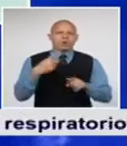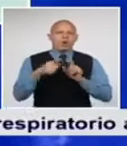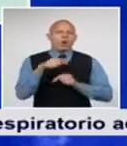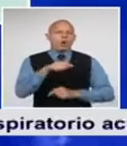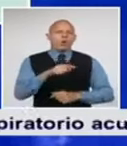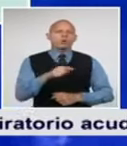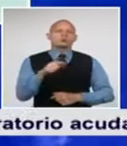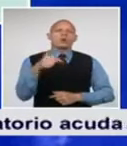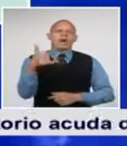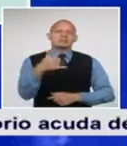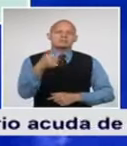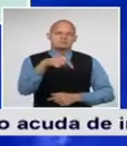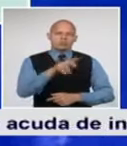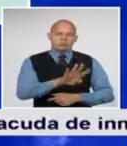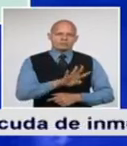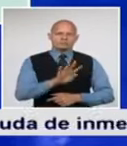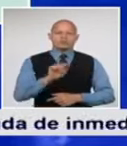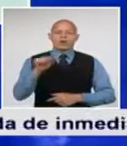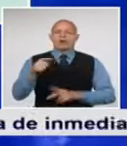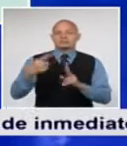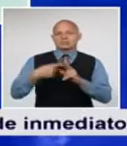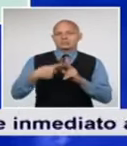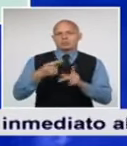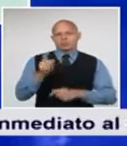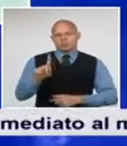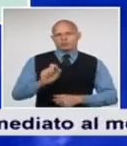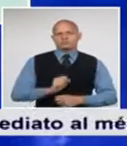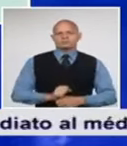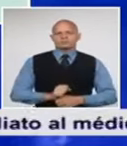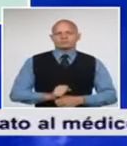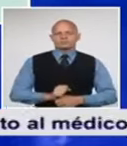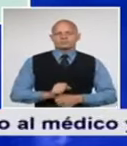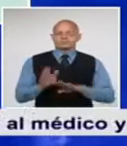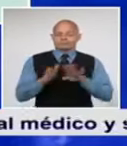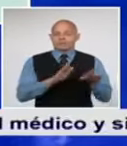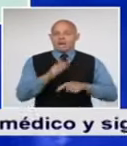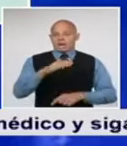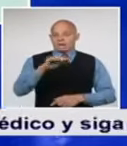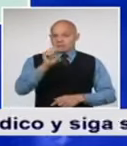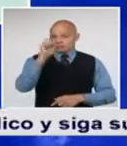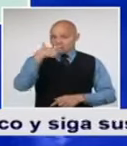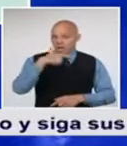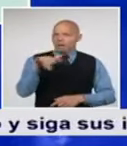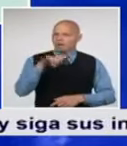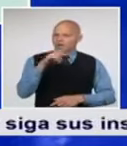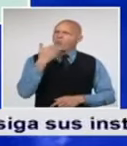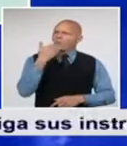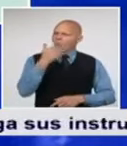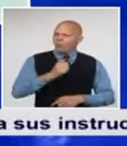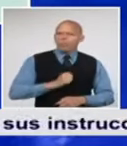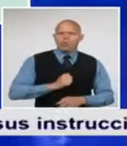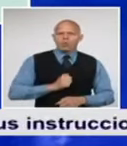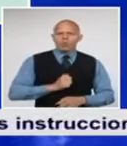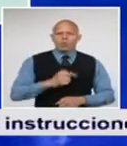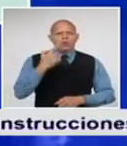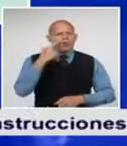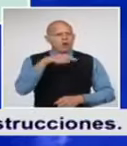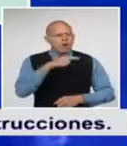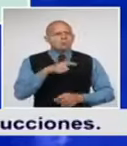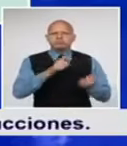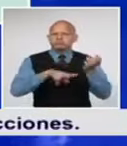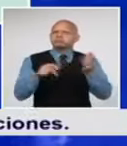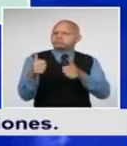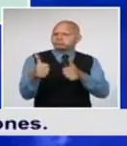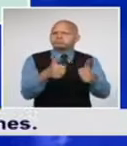y Yaguajay 1. En el caso de Ciego de Ávila, también es una provincia que mantiene control